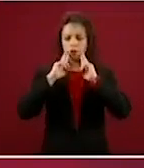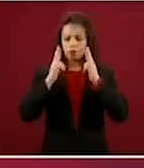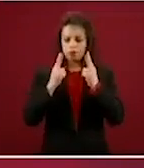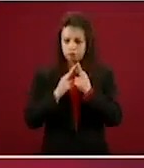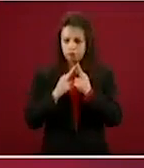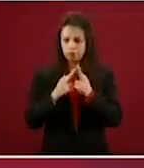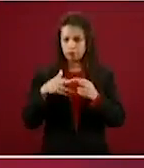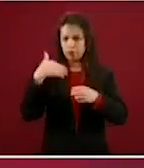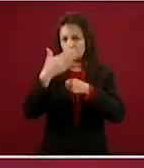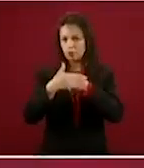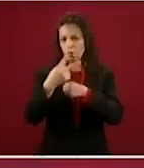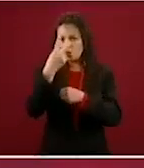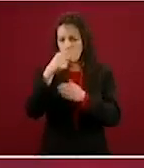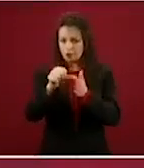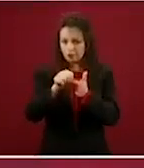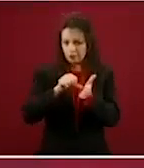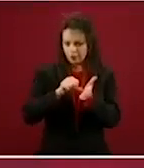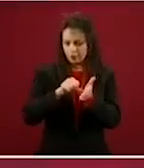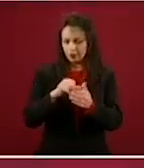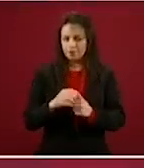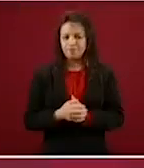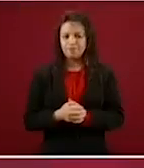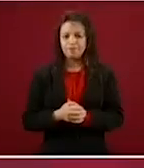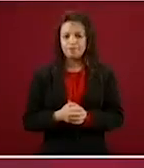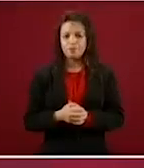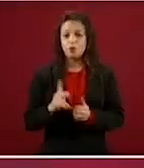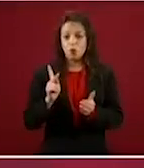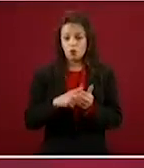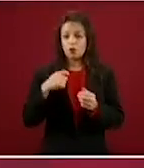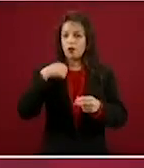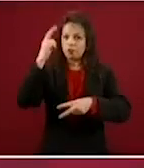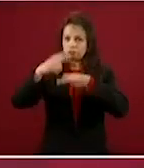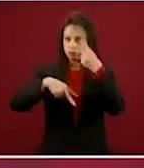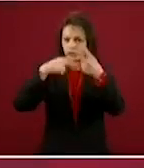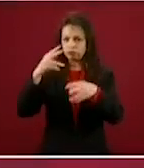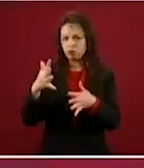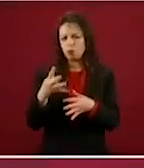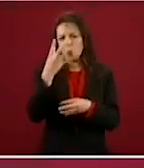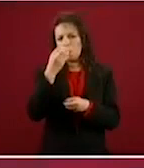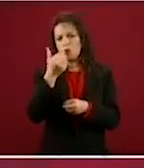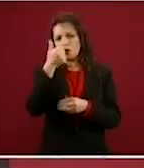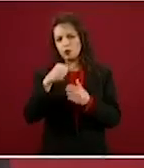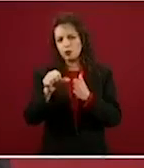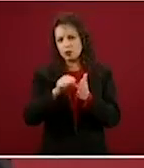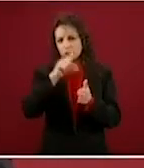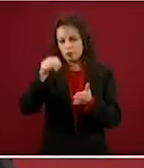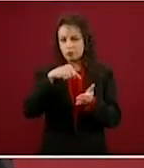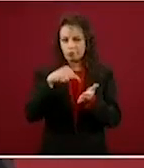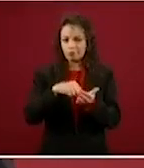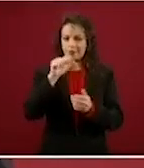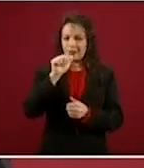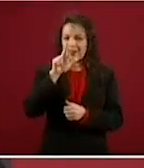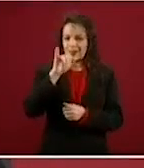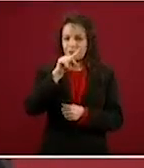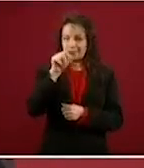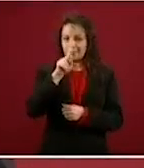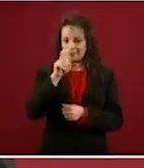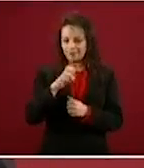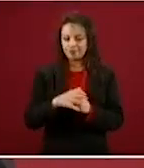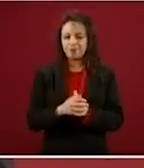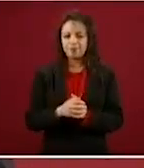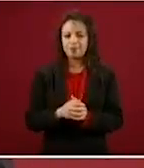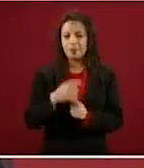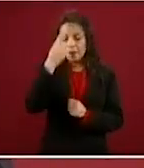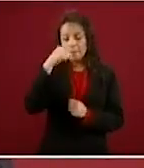que se traduce en más apoyo a la gente en conferencia de prensa desde el palacio nacional el mandatario federal